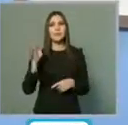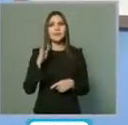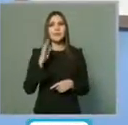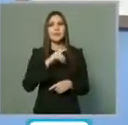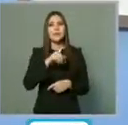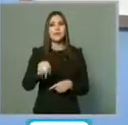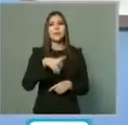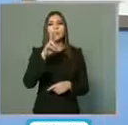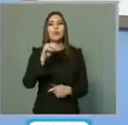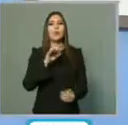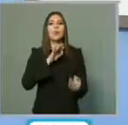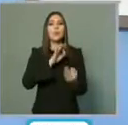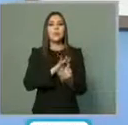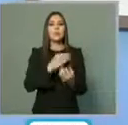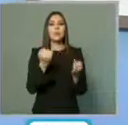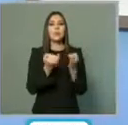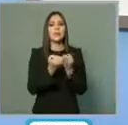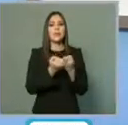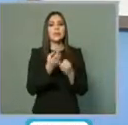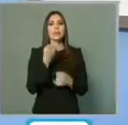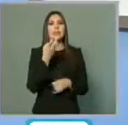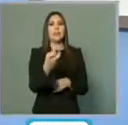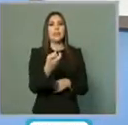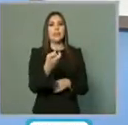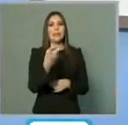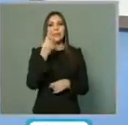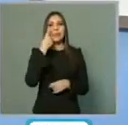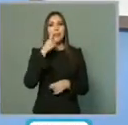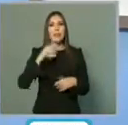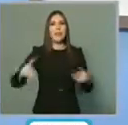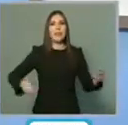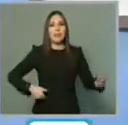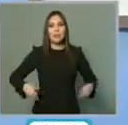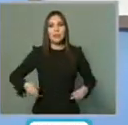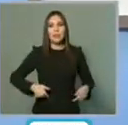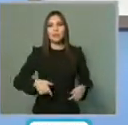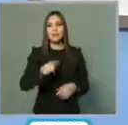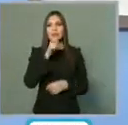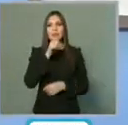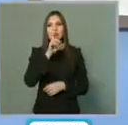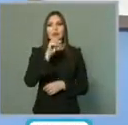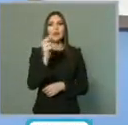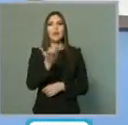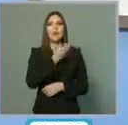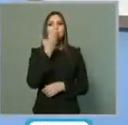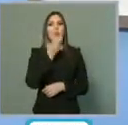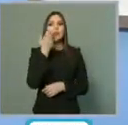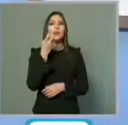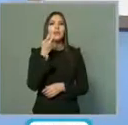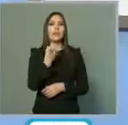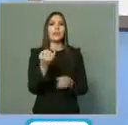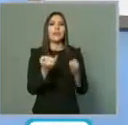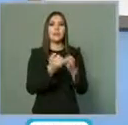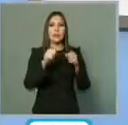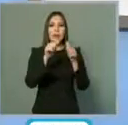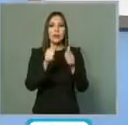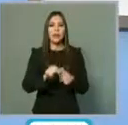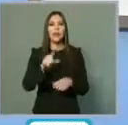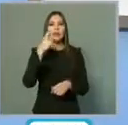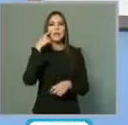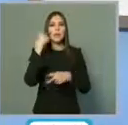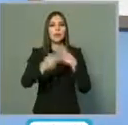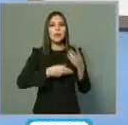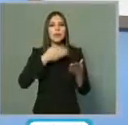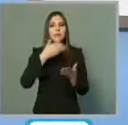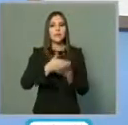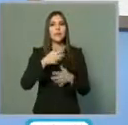están tan acercadas a este tipo, de puestas en escena, que no están tan acostumbradas a ver este tipo de arte, que se acerquen,